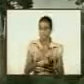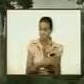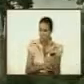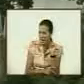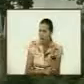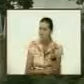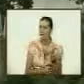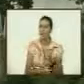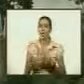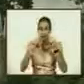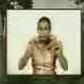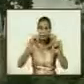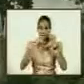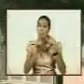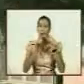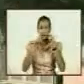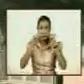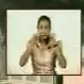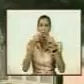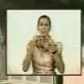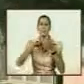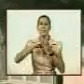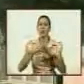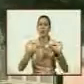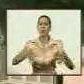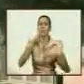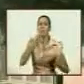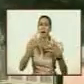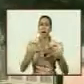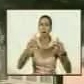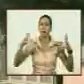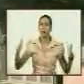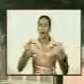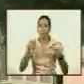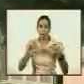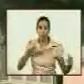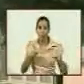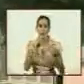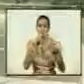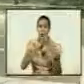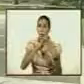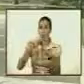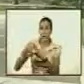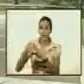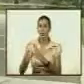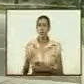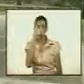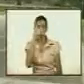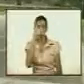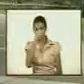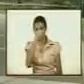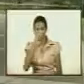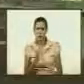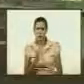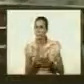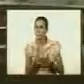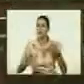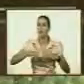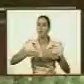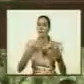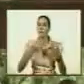Ezequiel Zamora, además de representar otro pulmón vegetal de Caracas, es un espacio para el encuentro comunitario. Los fines de semana se ofrecen actividades para